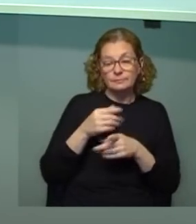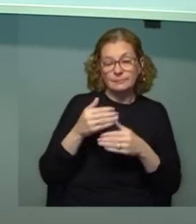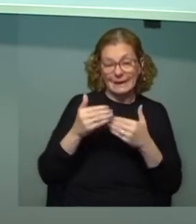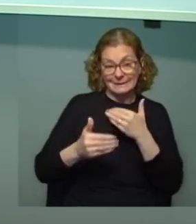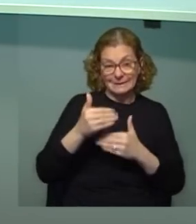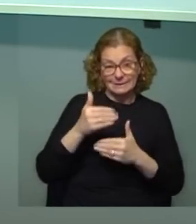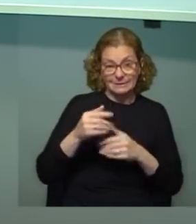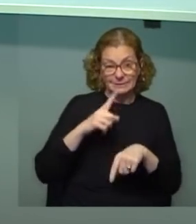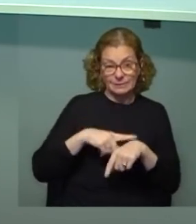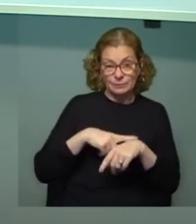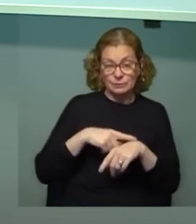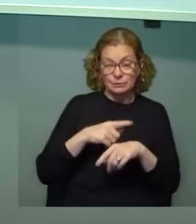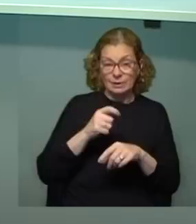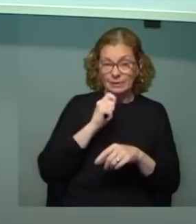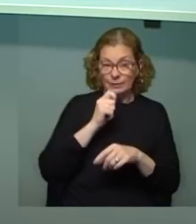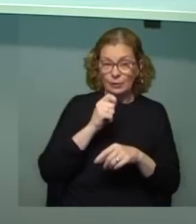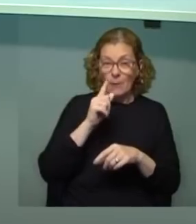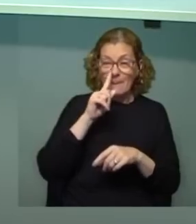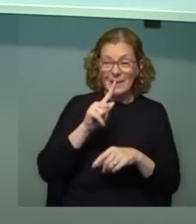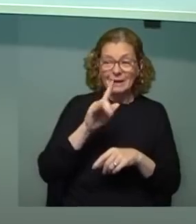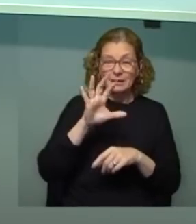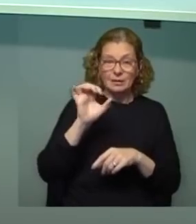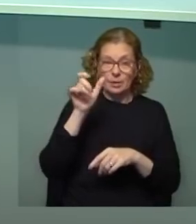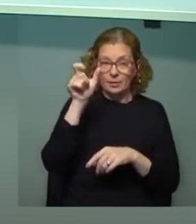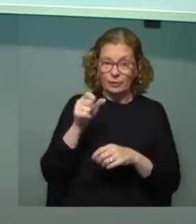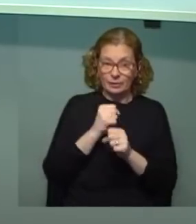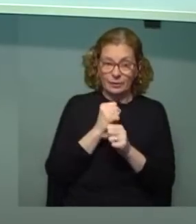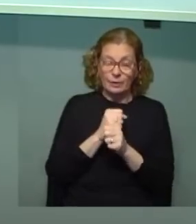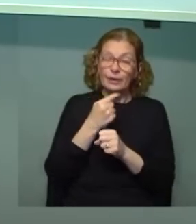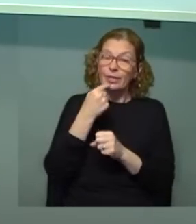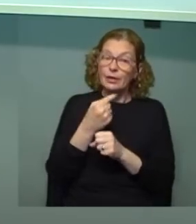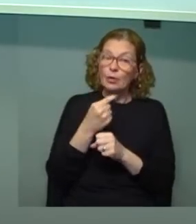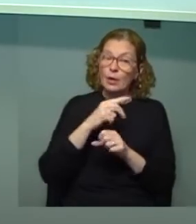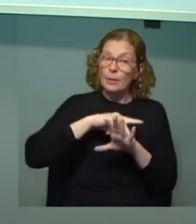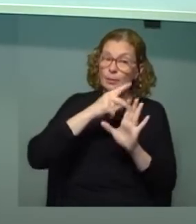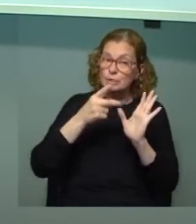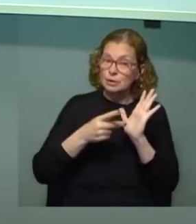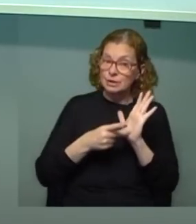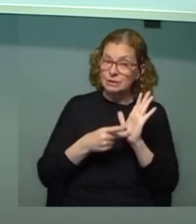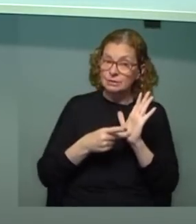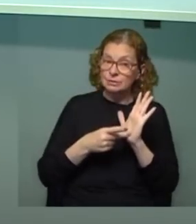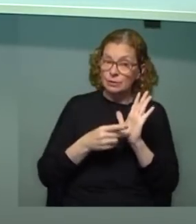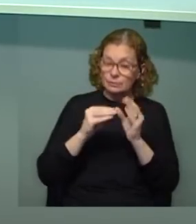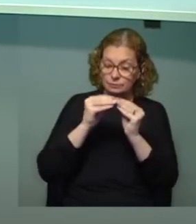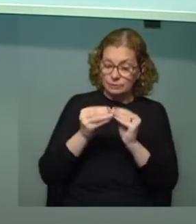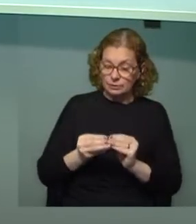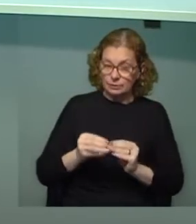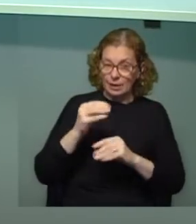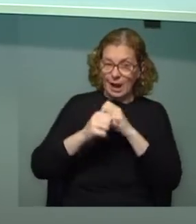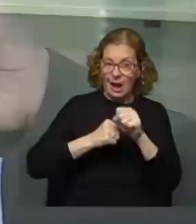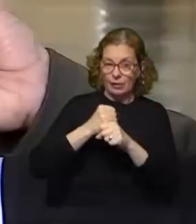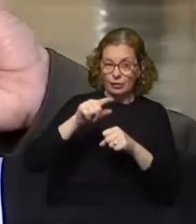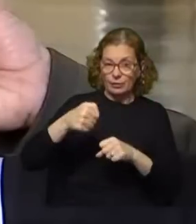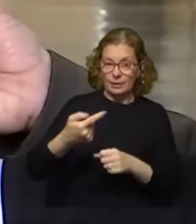interín se entrevistó con 1500 trabajadores y trabajadoras y anunció que el proyecto va a ser parte de la rendición de cuentas del año que